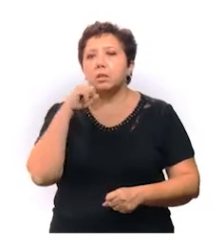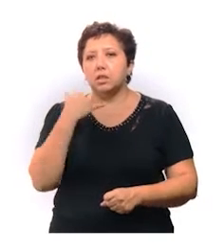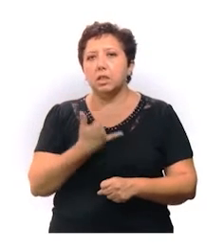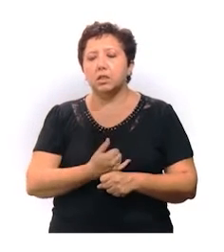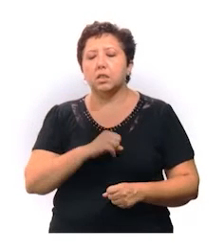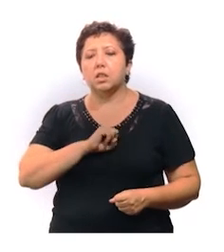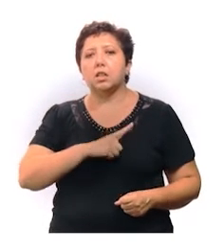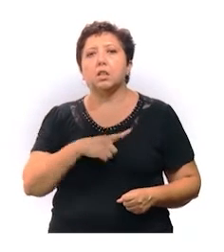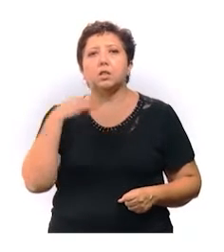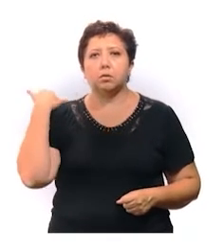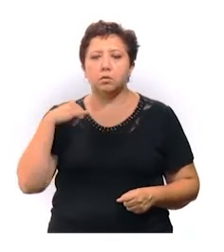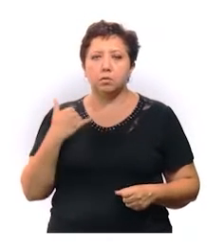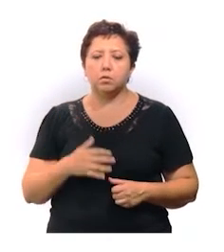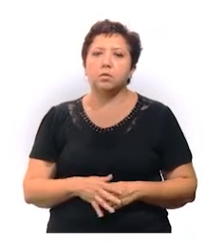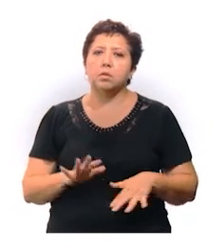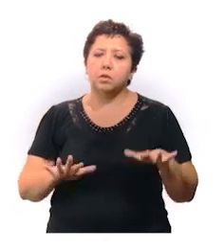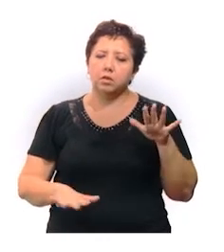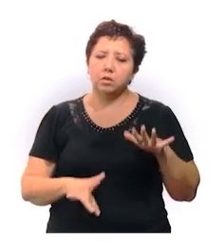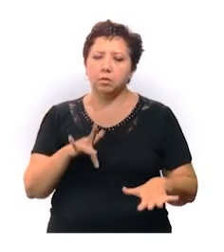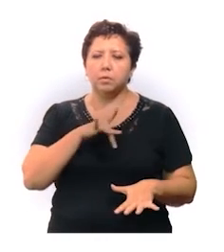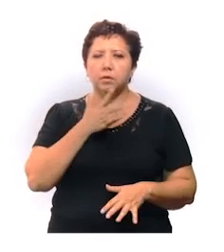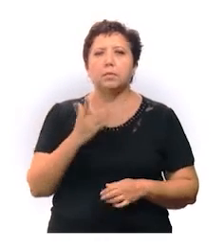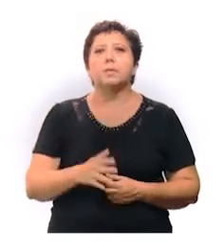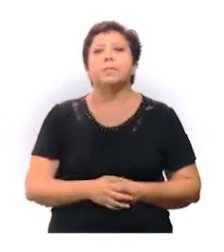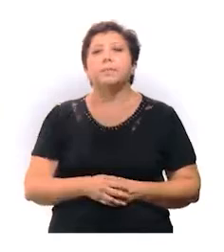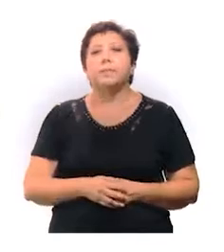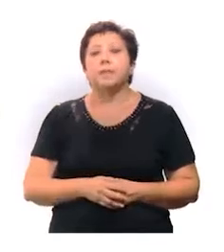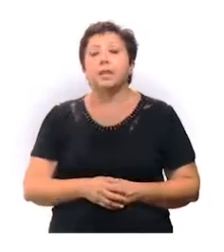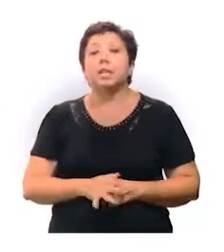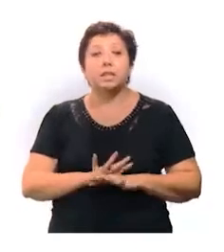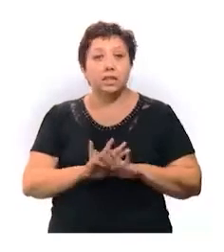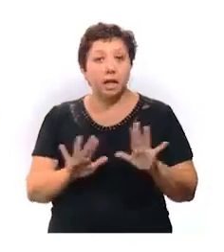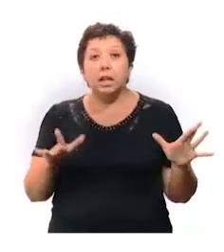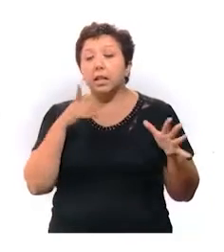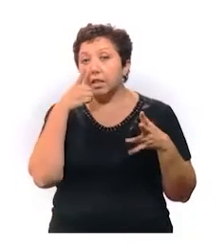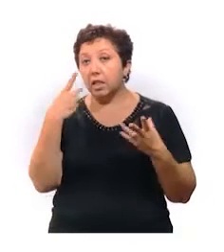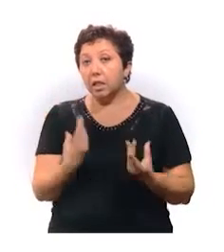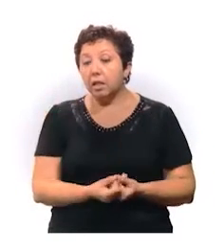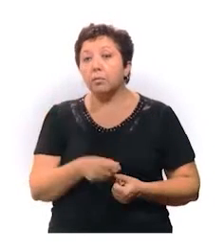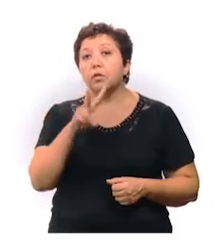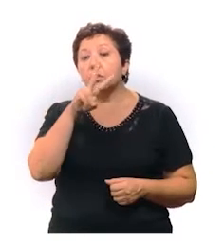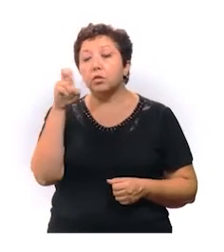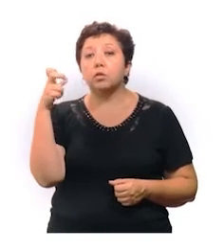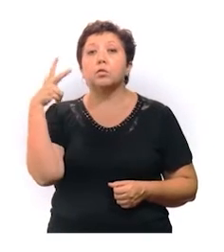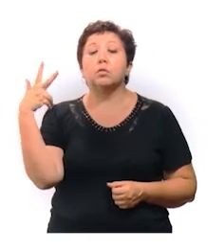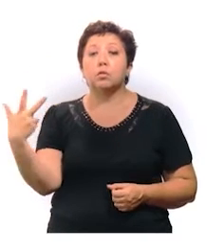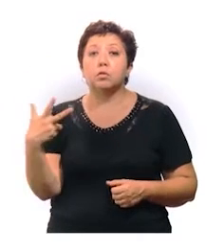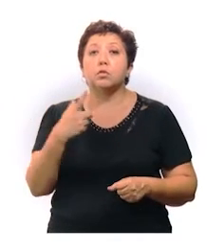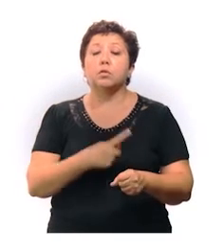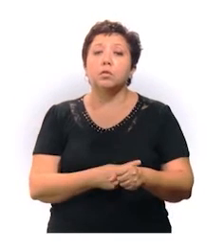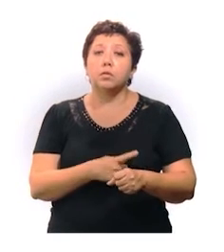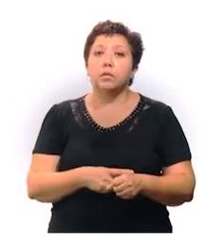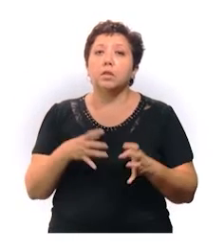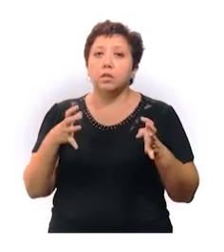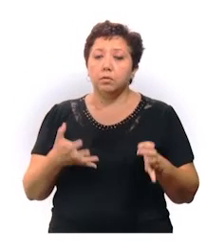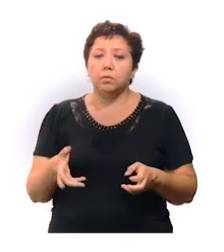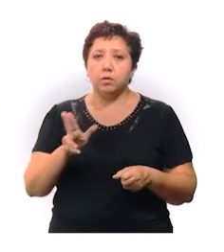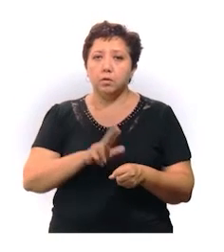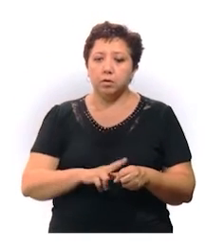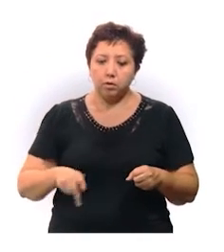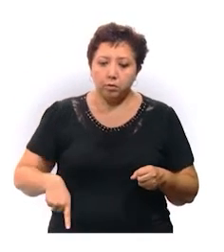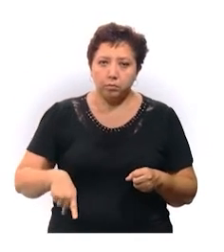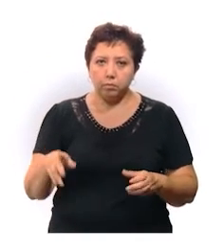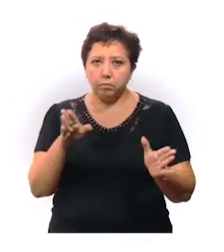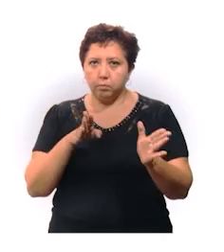personal médico de la Secretaría de Salud. Presentan síntomas leves. Como ya mencionamos, 208 de los casos positivos están en